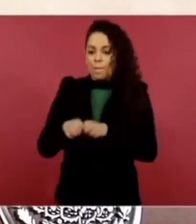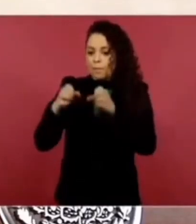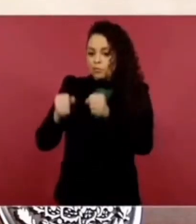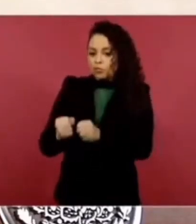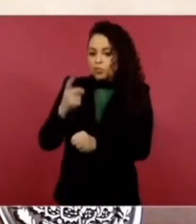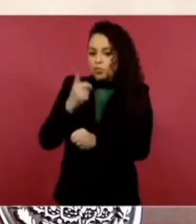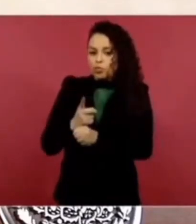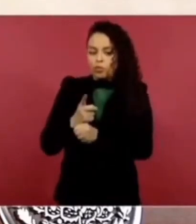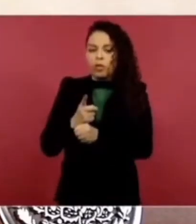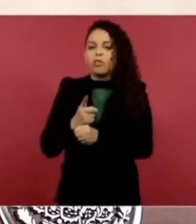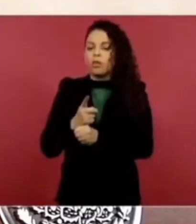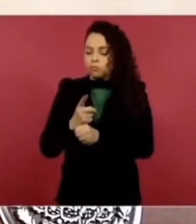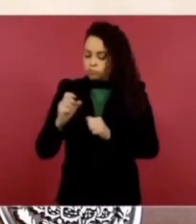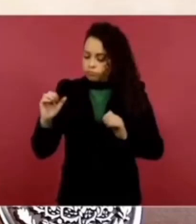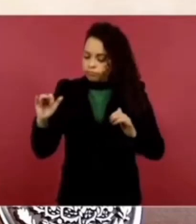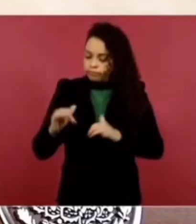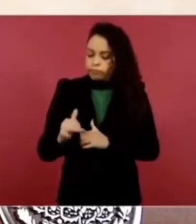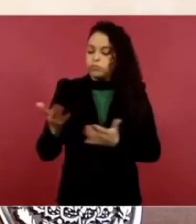Para ir a fondo.